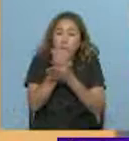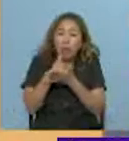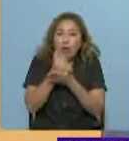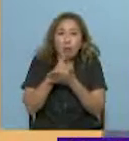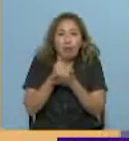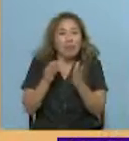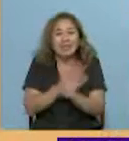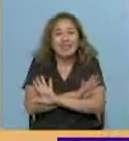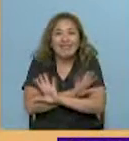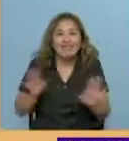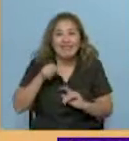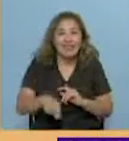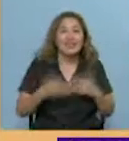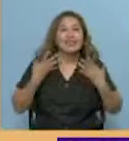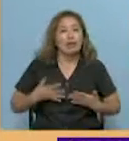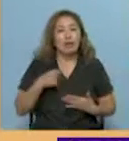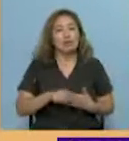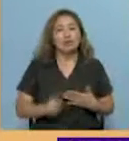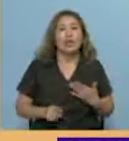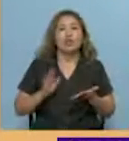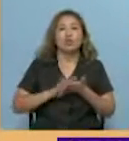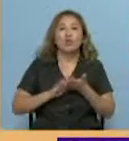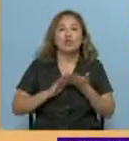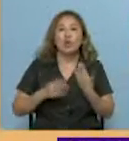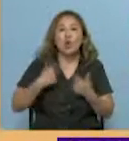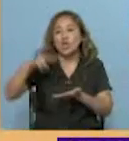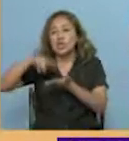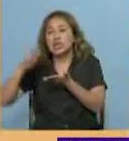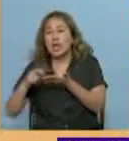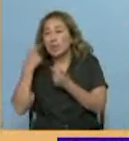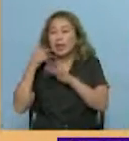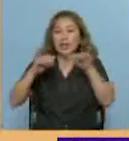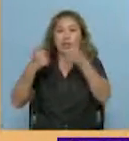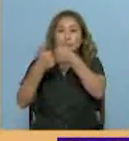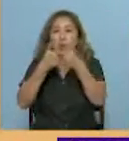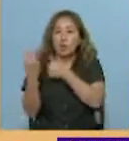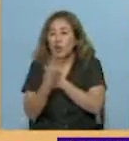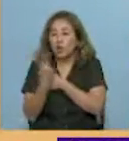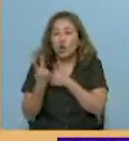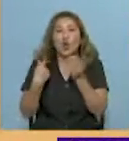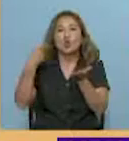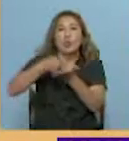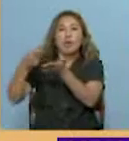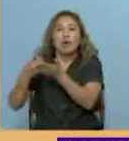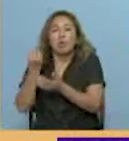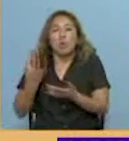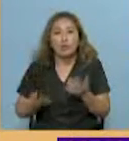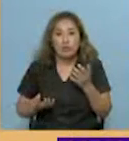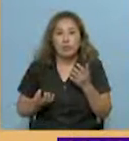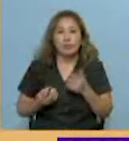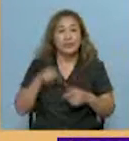dependencia con todo lo que hace a esta relación con salta para poder fijar el precio entendemos que sin